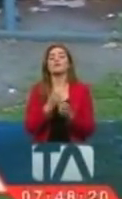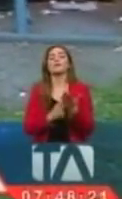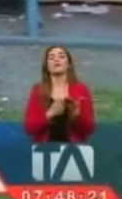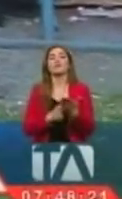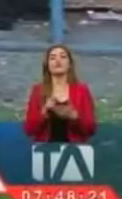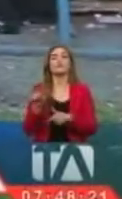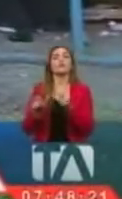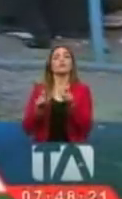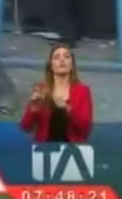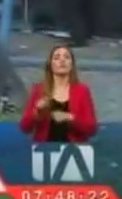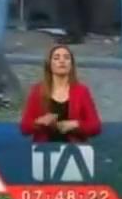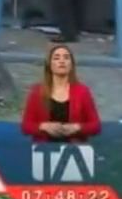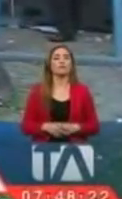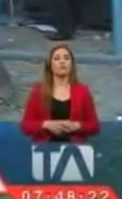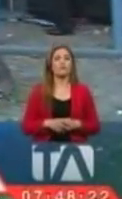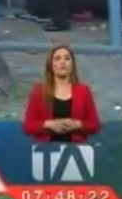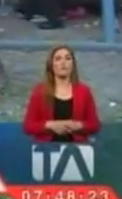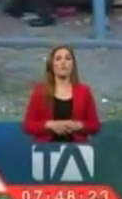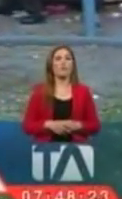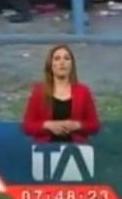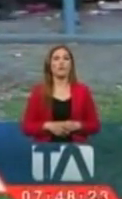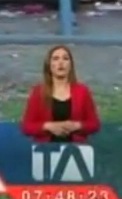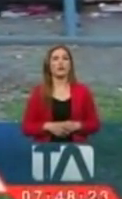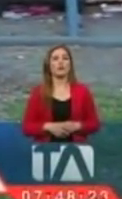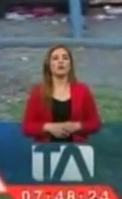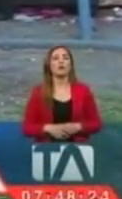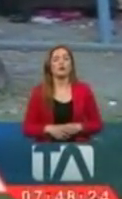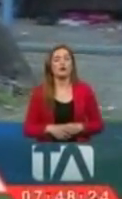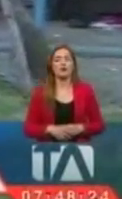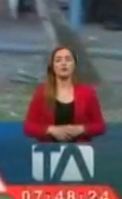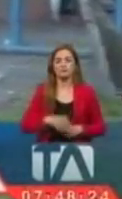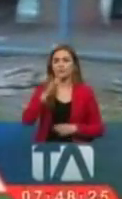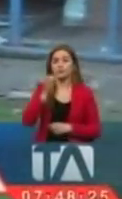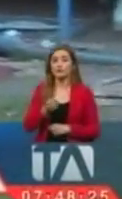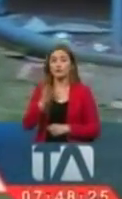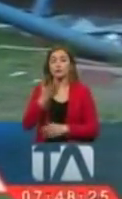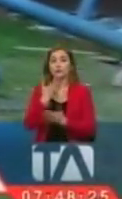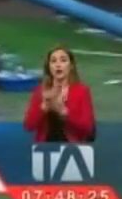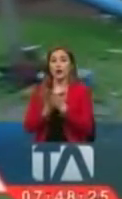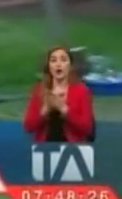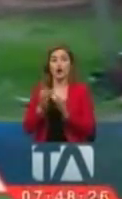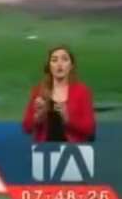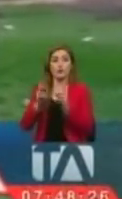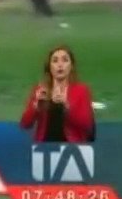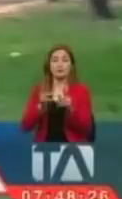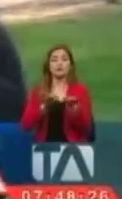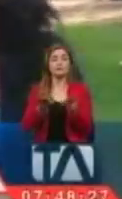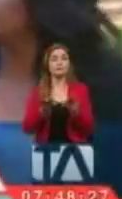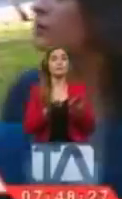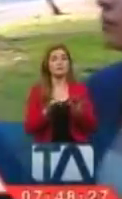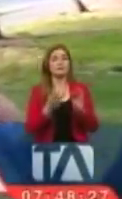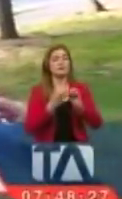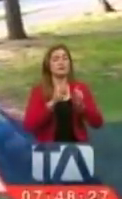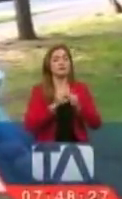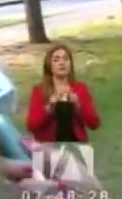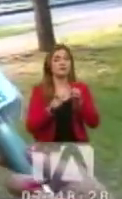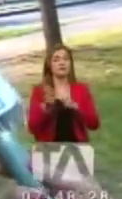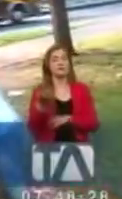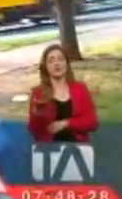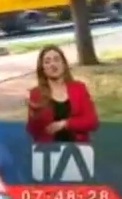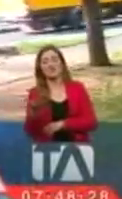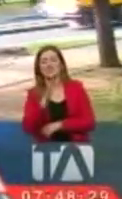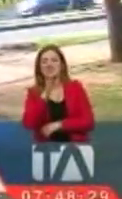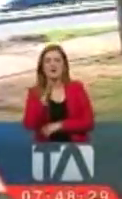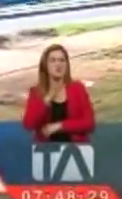al respecto buenos y buenos días muchas gracias por el espacio que nos dan si en verdad el problema con los indigentes es